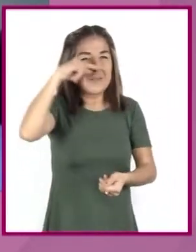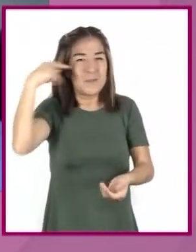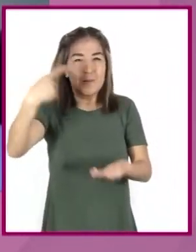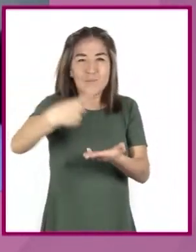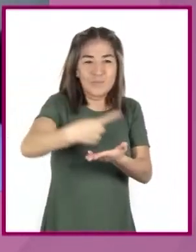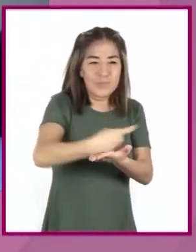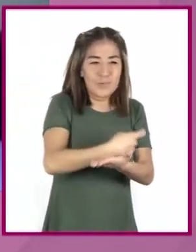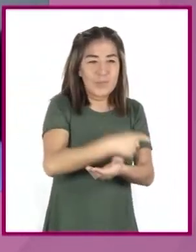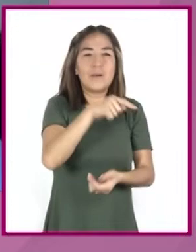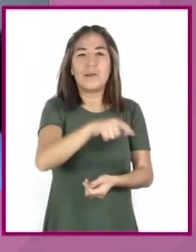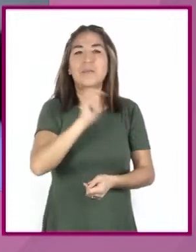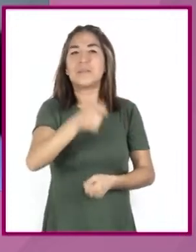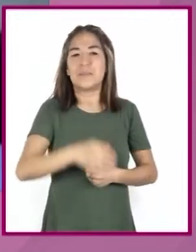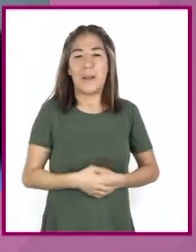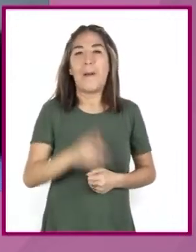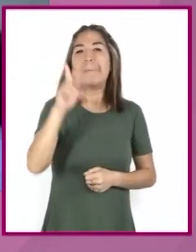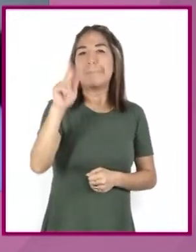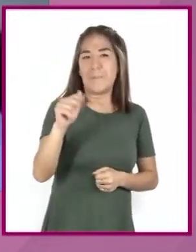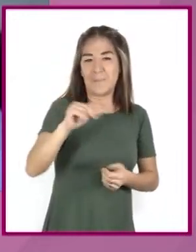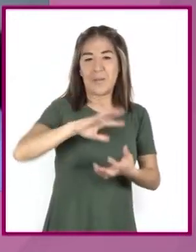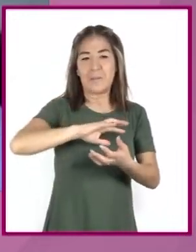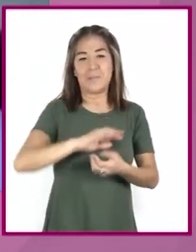las papas,